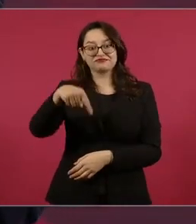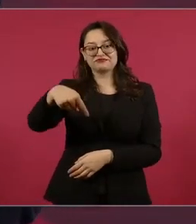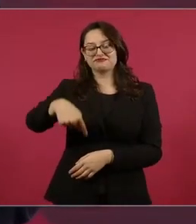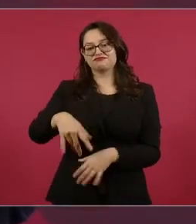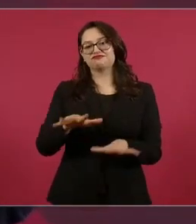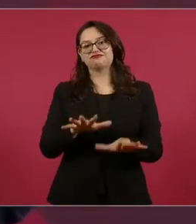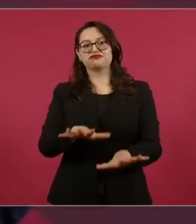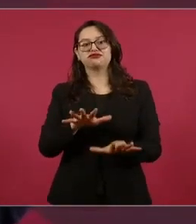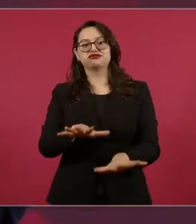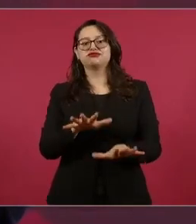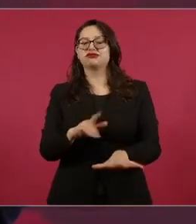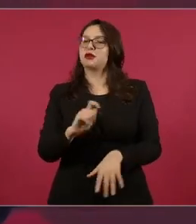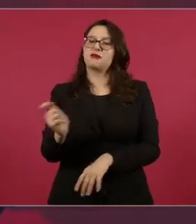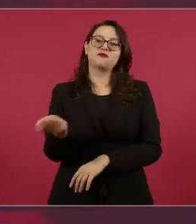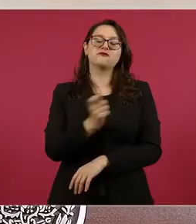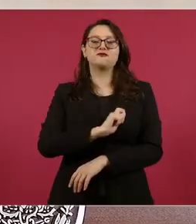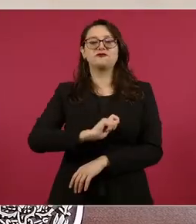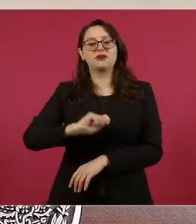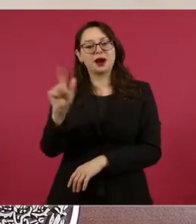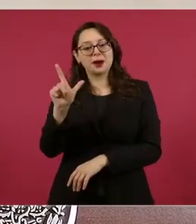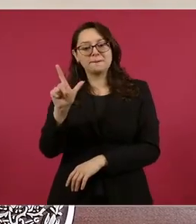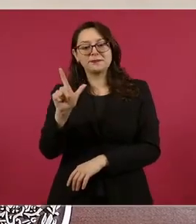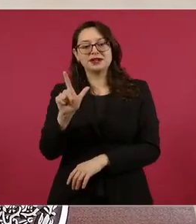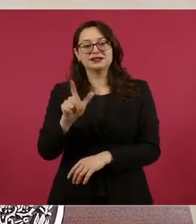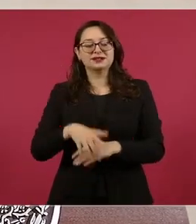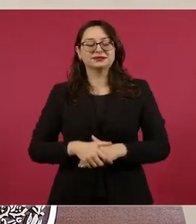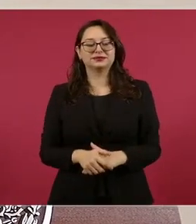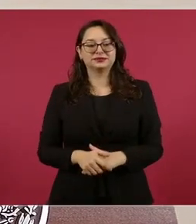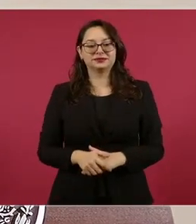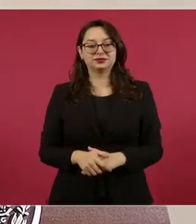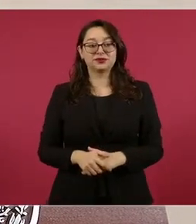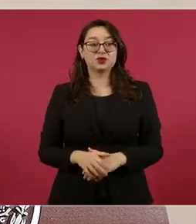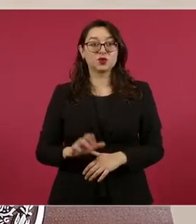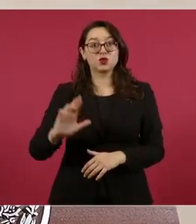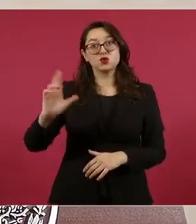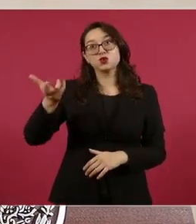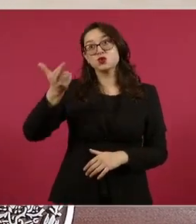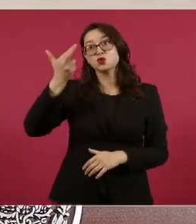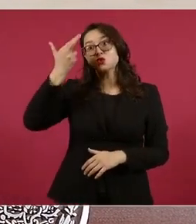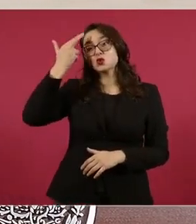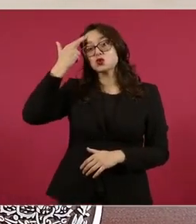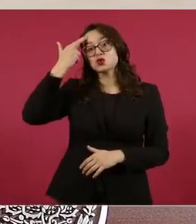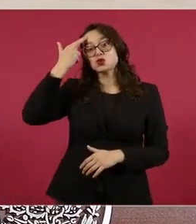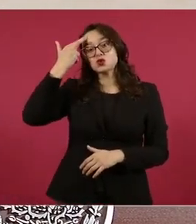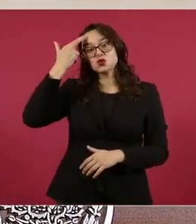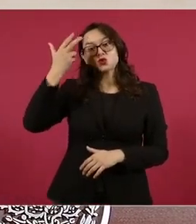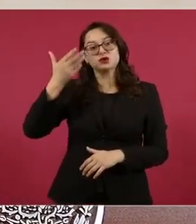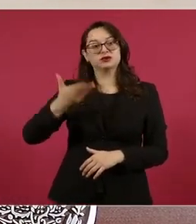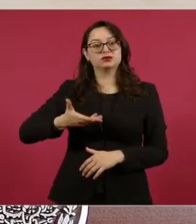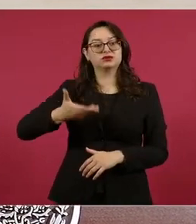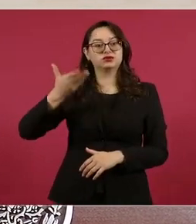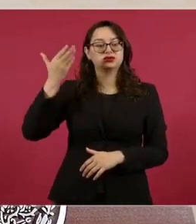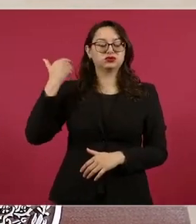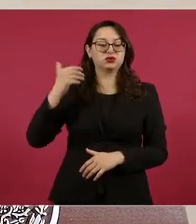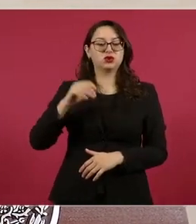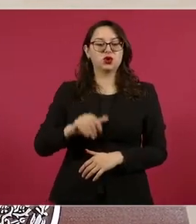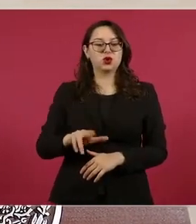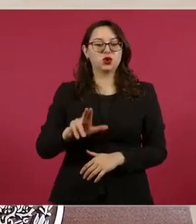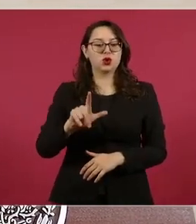fama desde los memoriales de culoacan